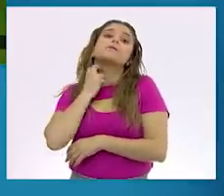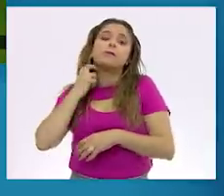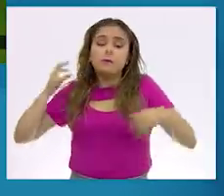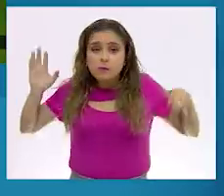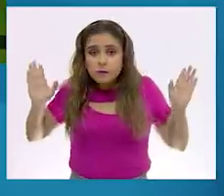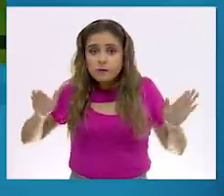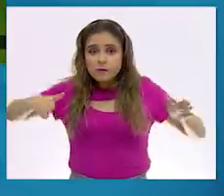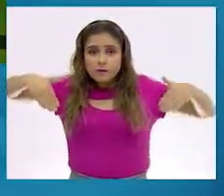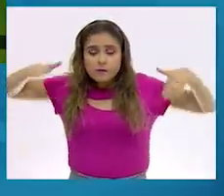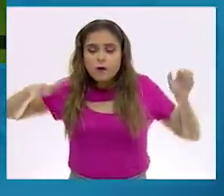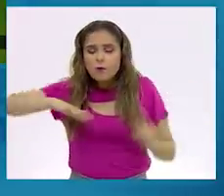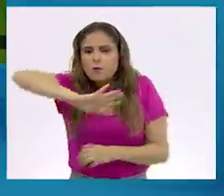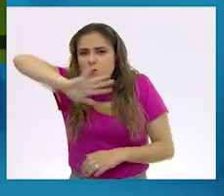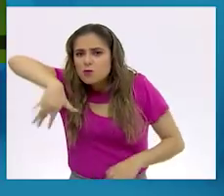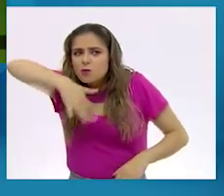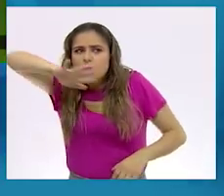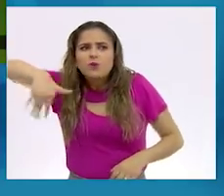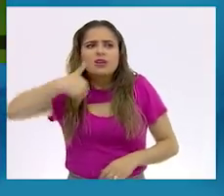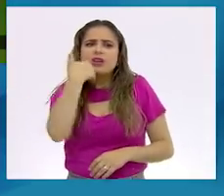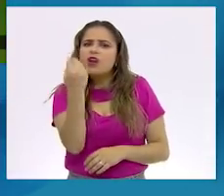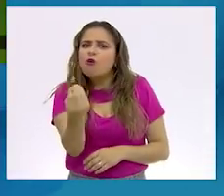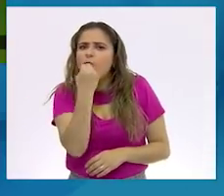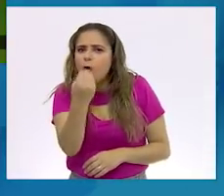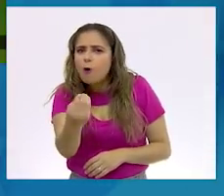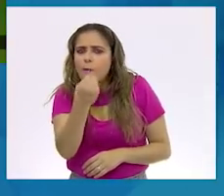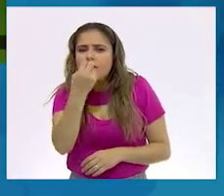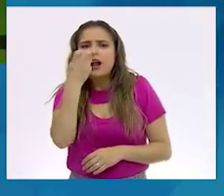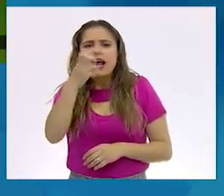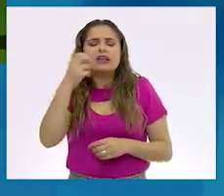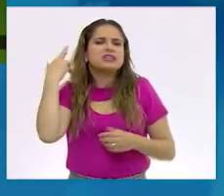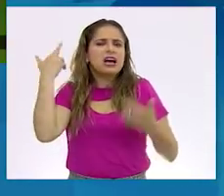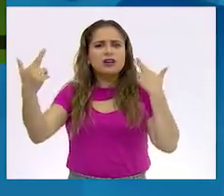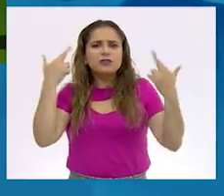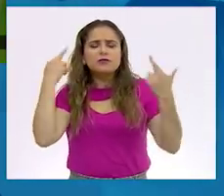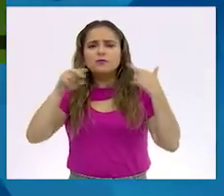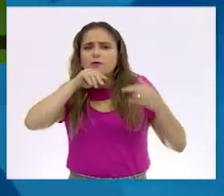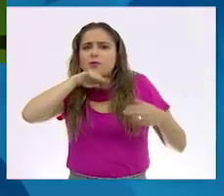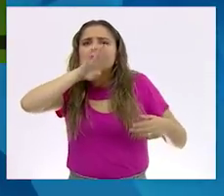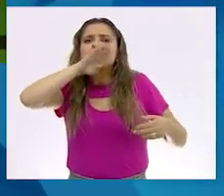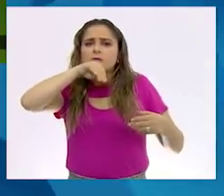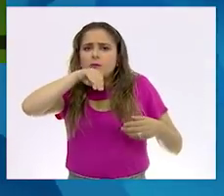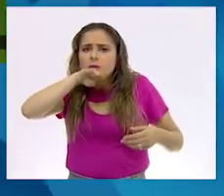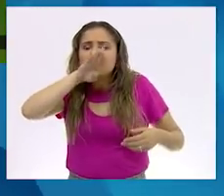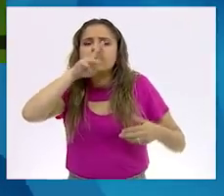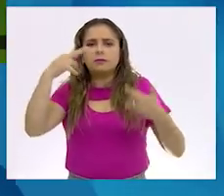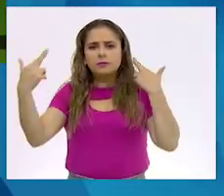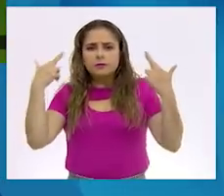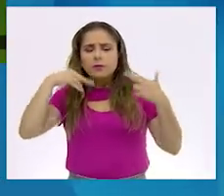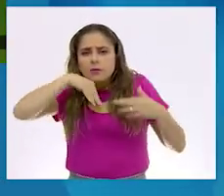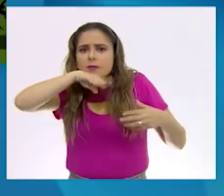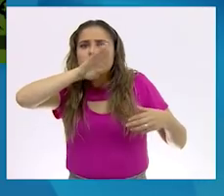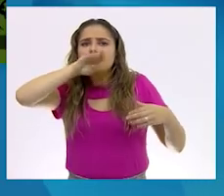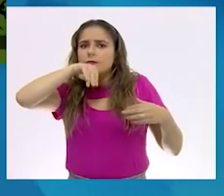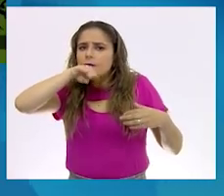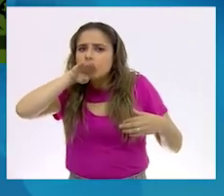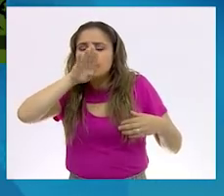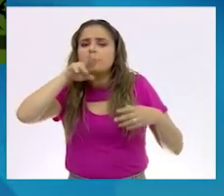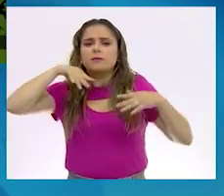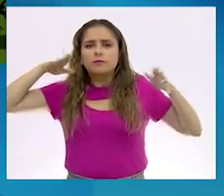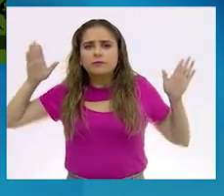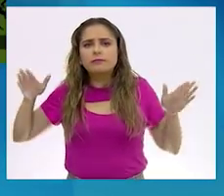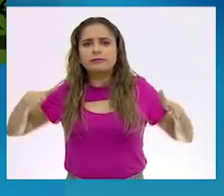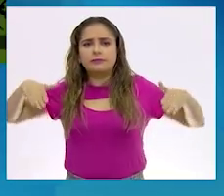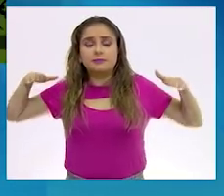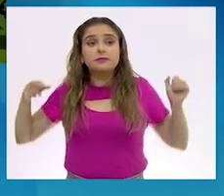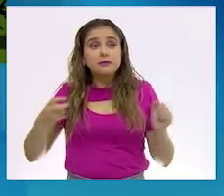su cena. Para localizarla, emite chasquidos agudos con su lengua durante su vuelo. Este sonido choca en la